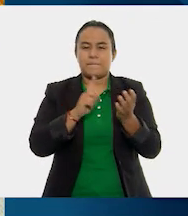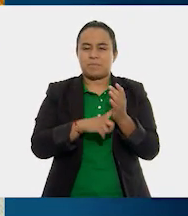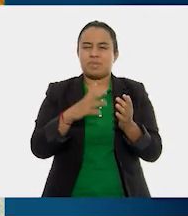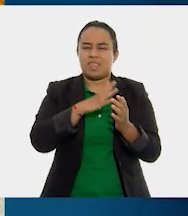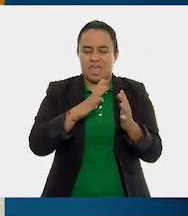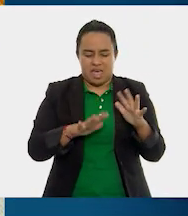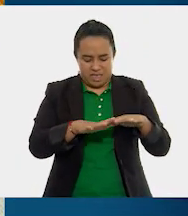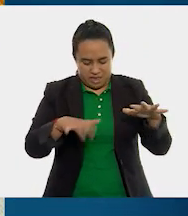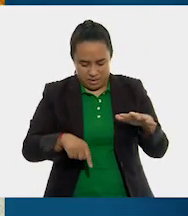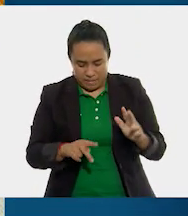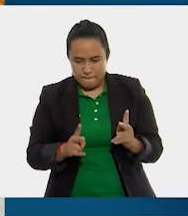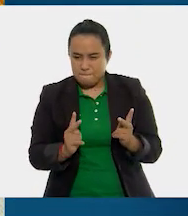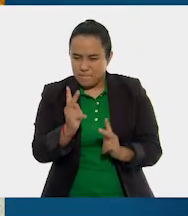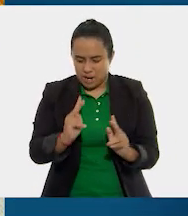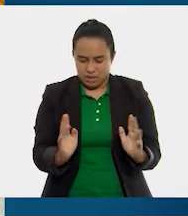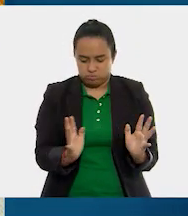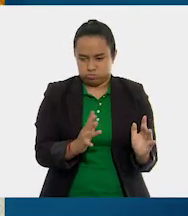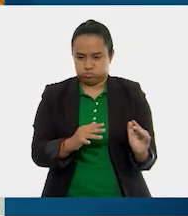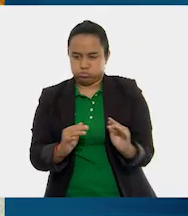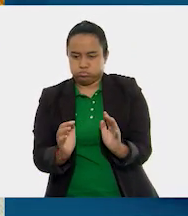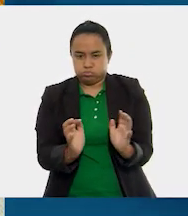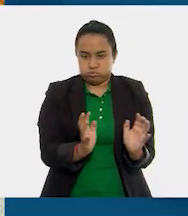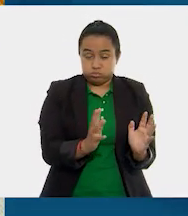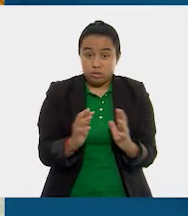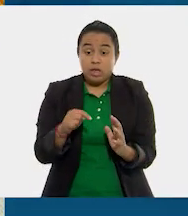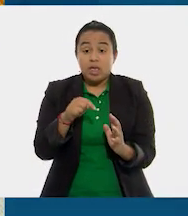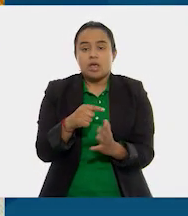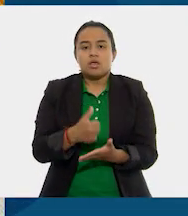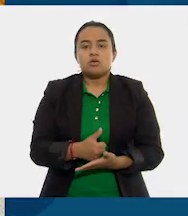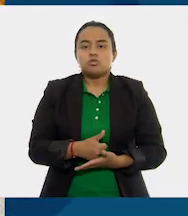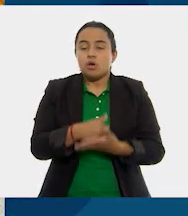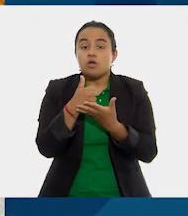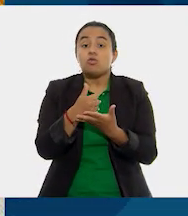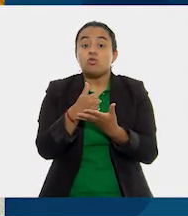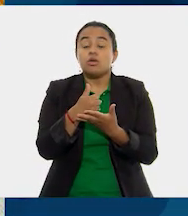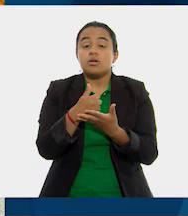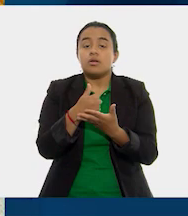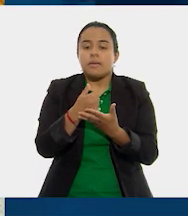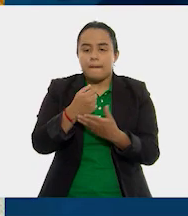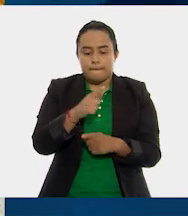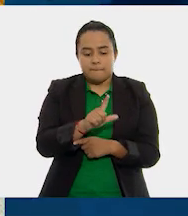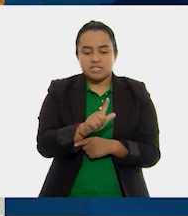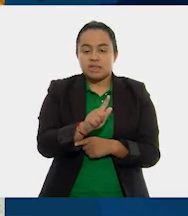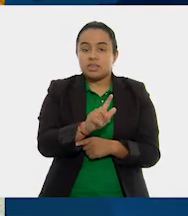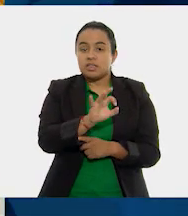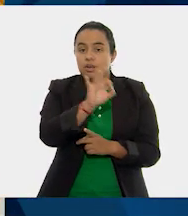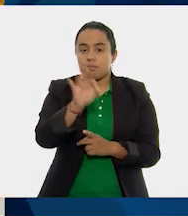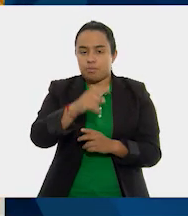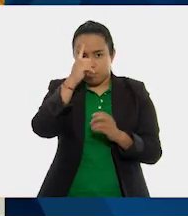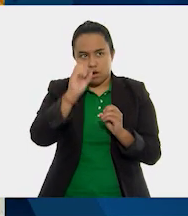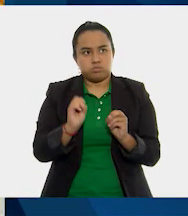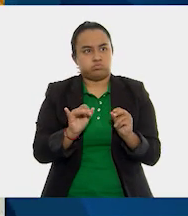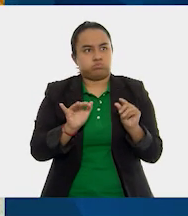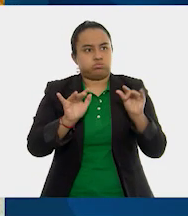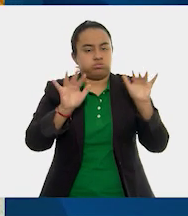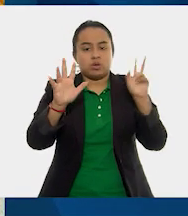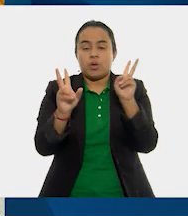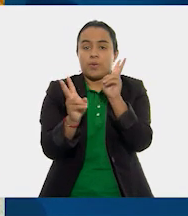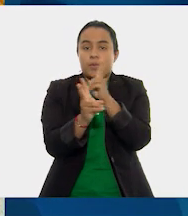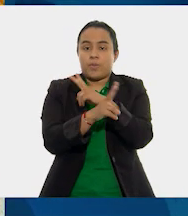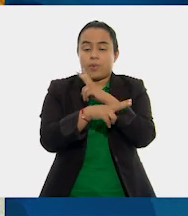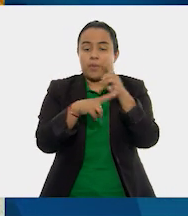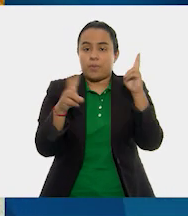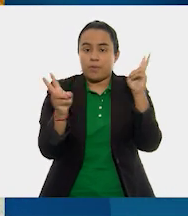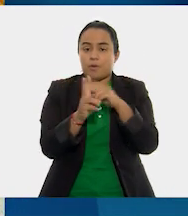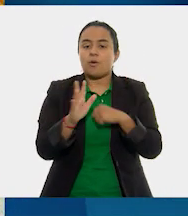otras plantas marinas y el fitoplancton producen lo que se estima es 70% del oxígeno de la Tierra por el